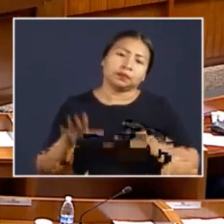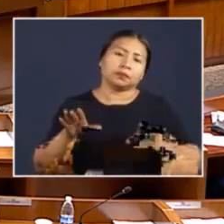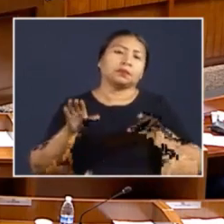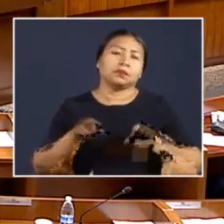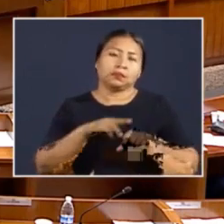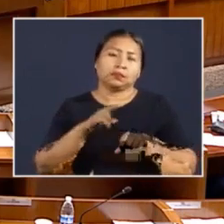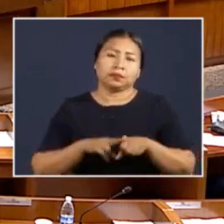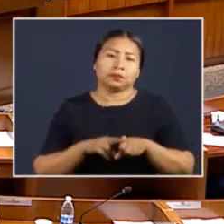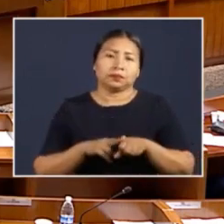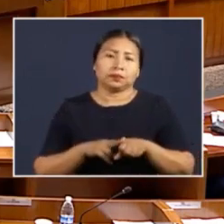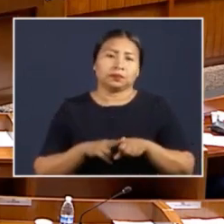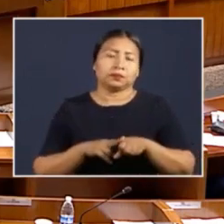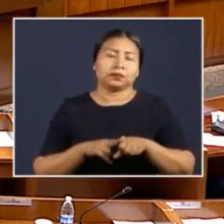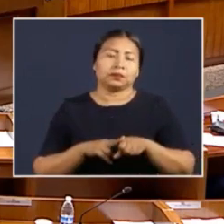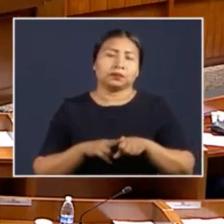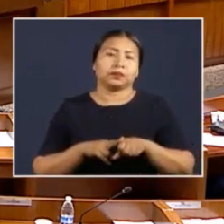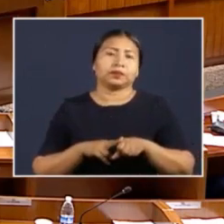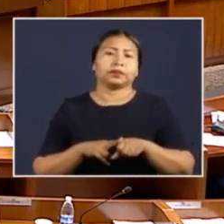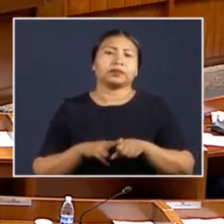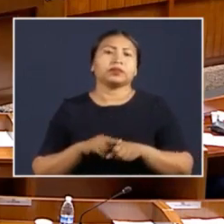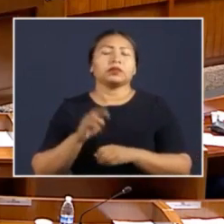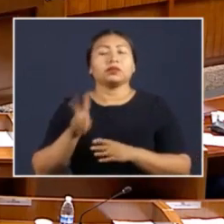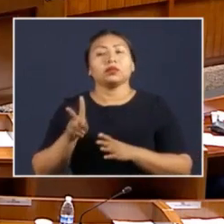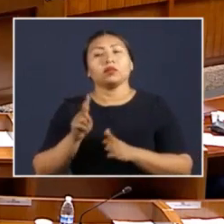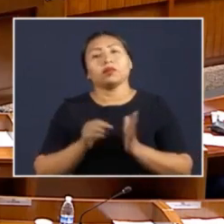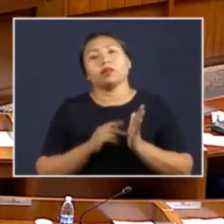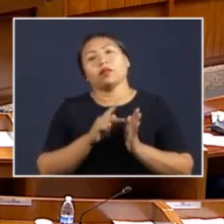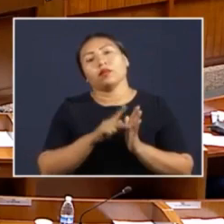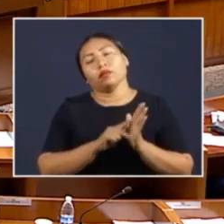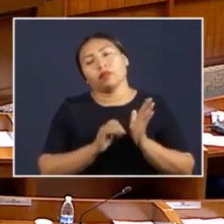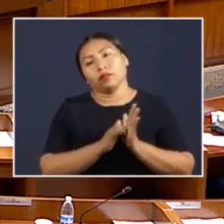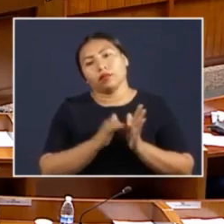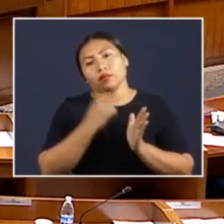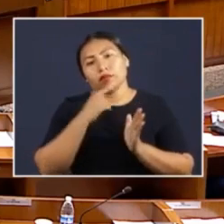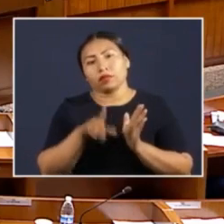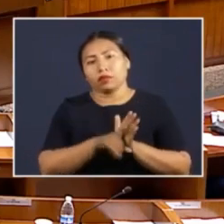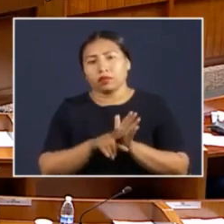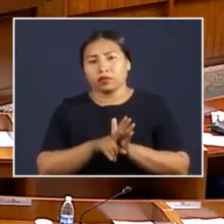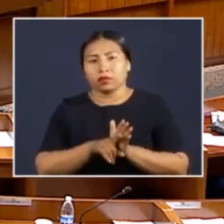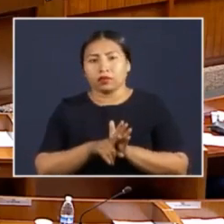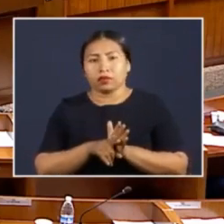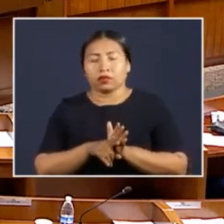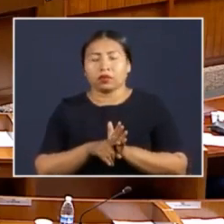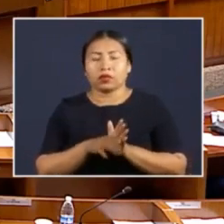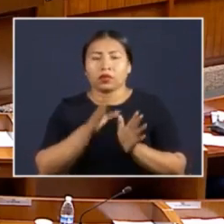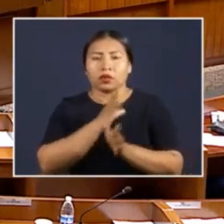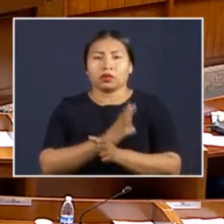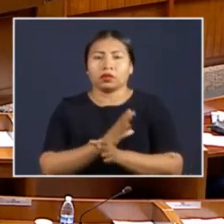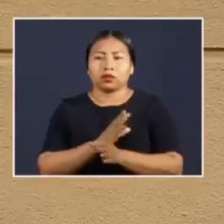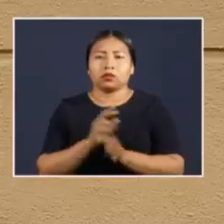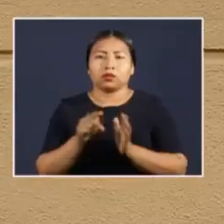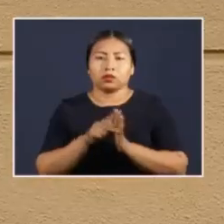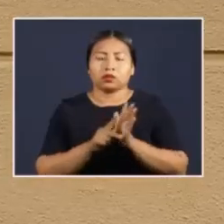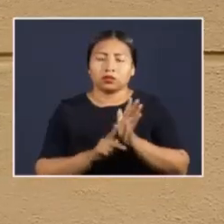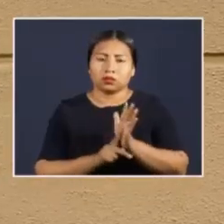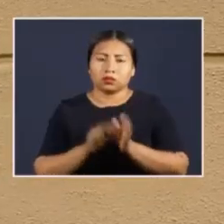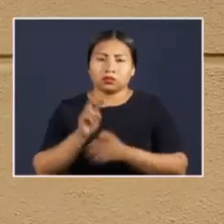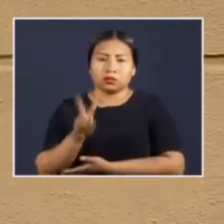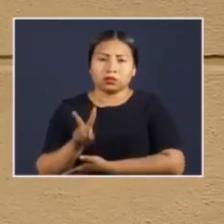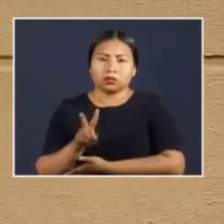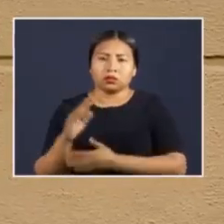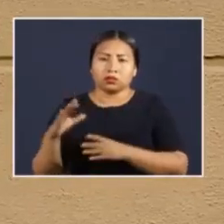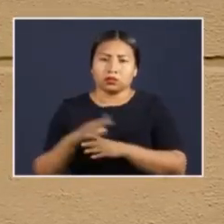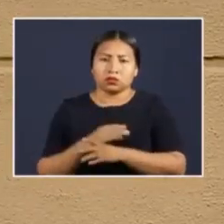de los dos proyectos de ley el primero que reorganiza el ministerio de seguridad pública y el segundo que busca crear el